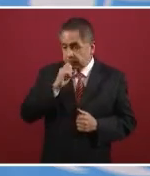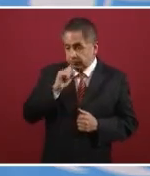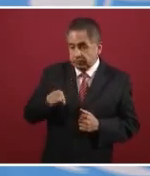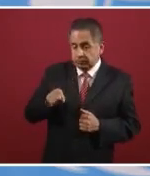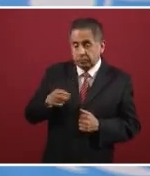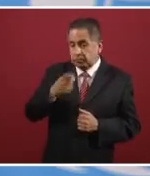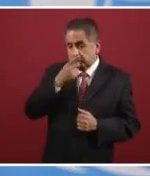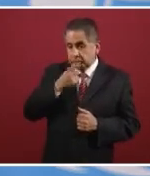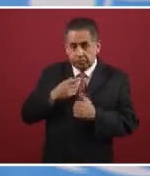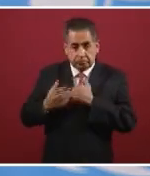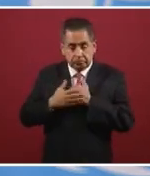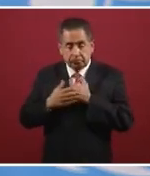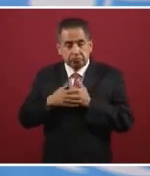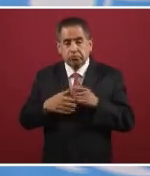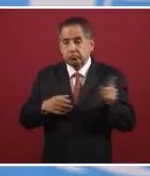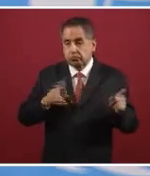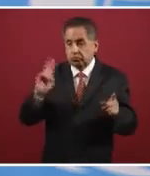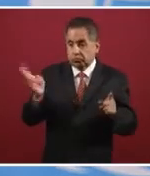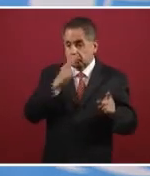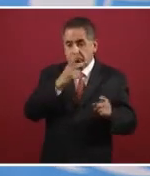me decía con mucha satisfacción